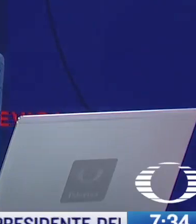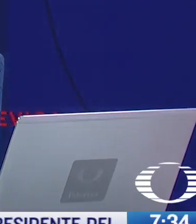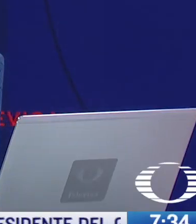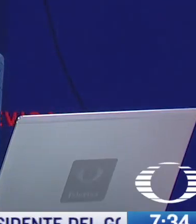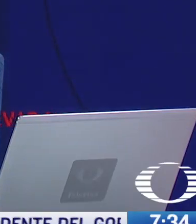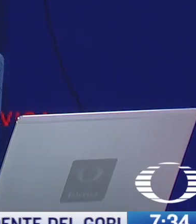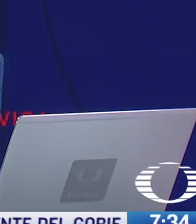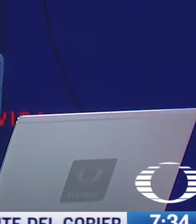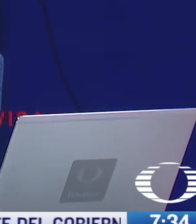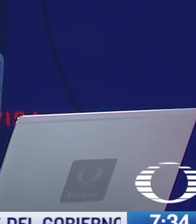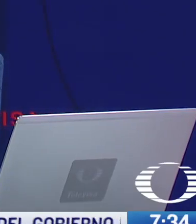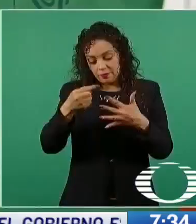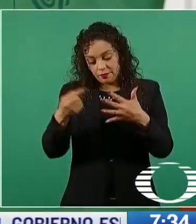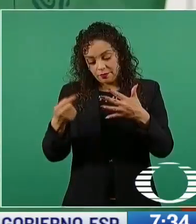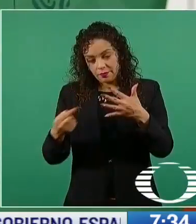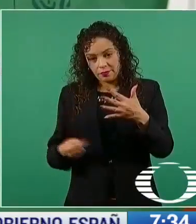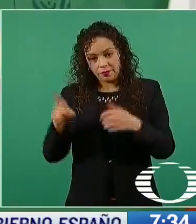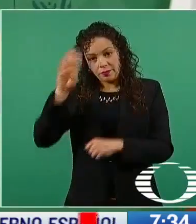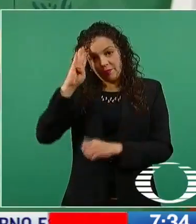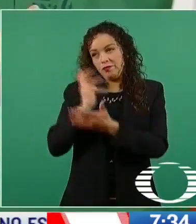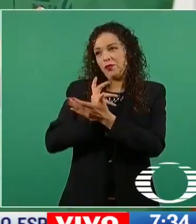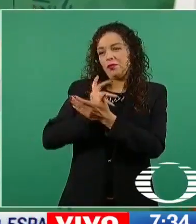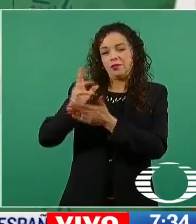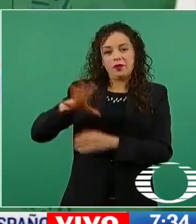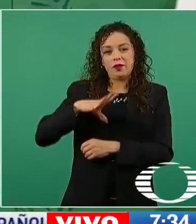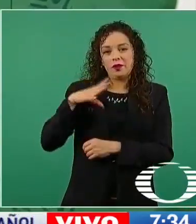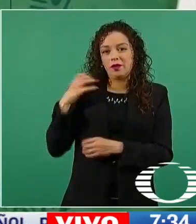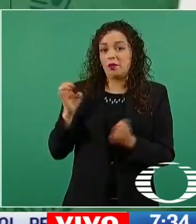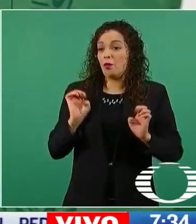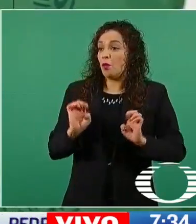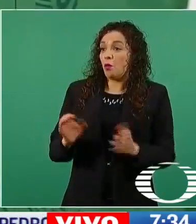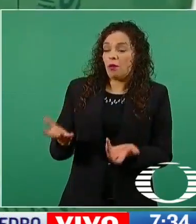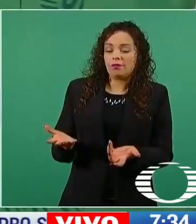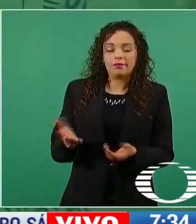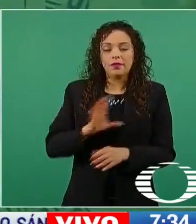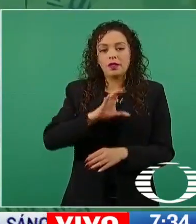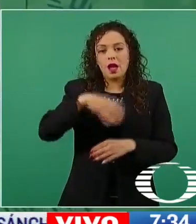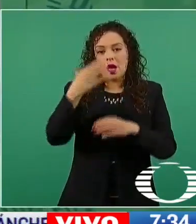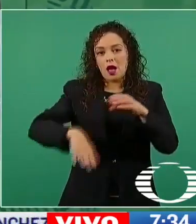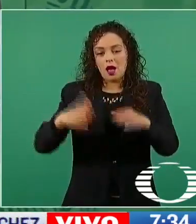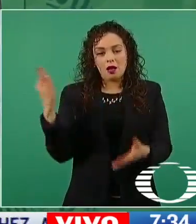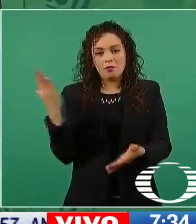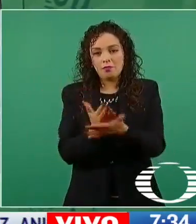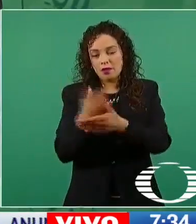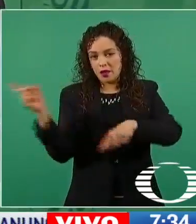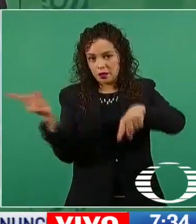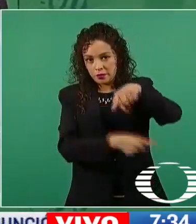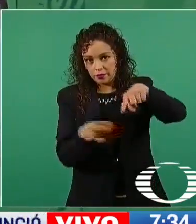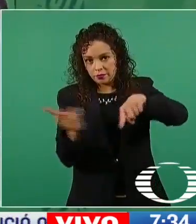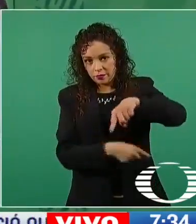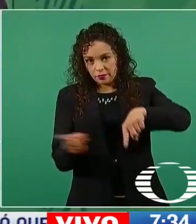Vamos a la mañanera del presidente López Obrador a ver qué está pasando. Terminaron. Y por